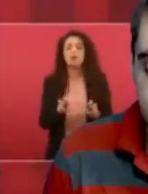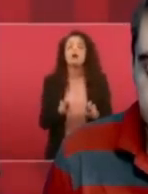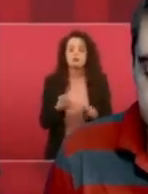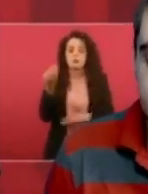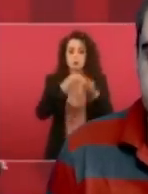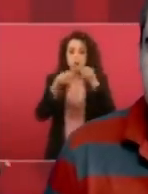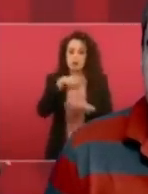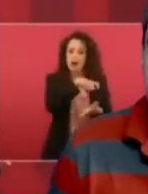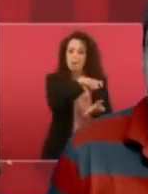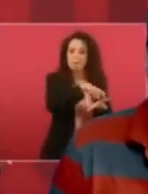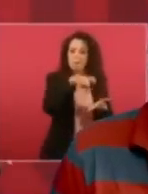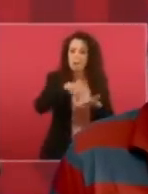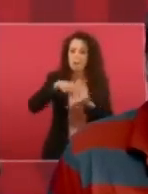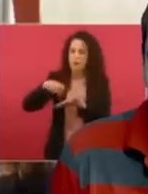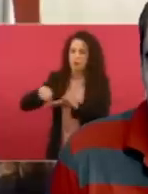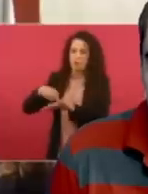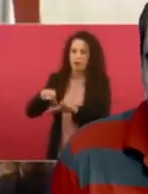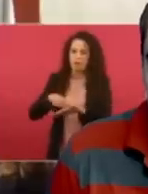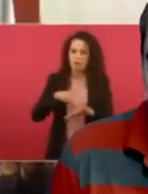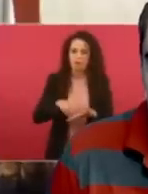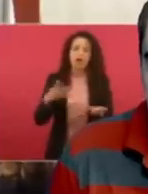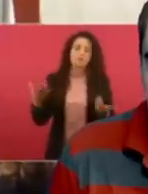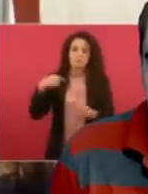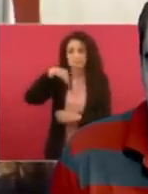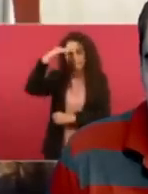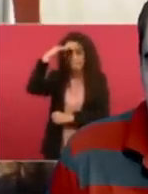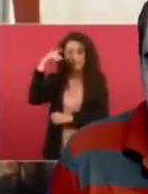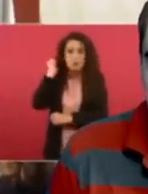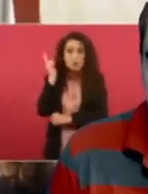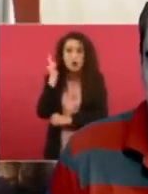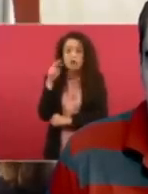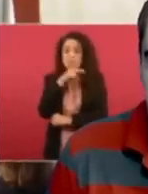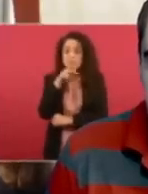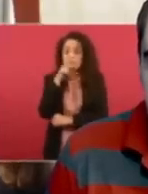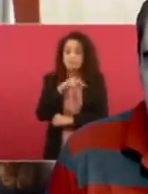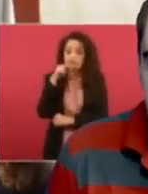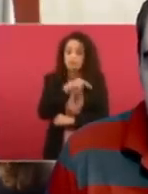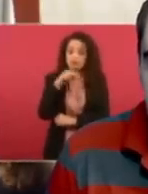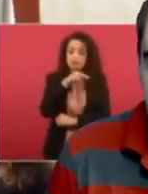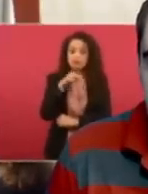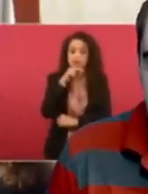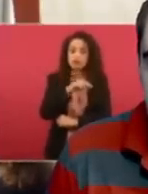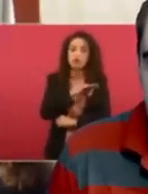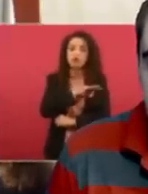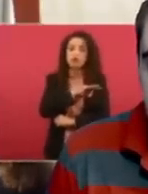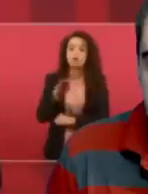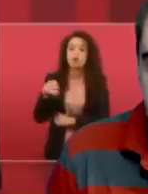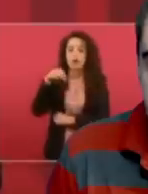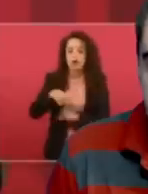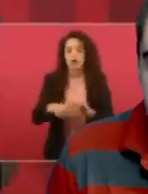alimentos. Y yo espero que pronto podamos dar a